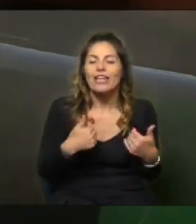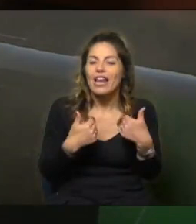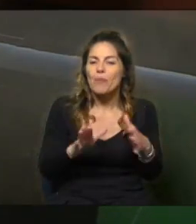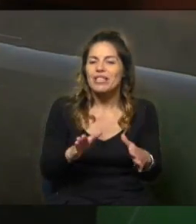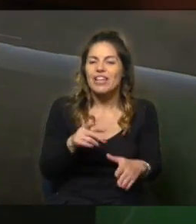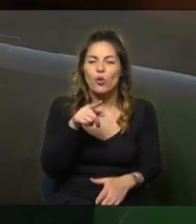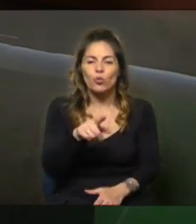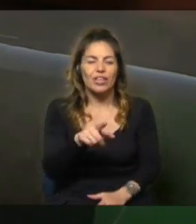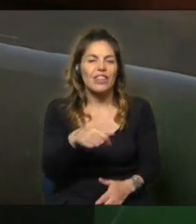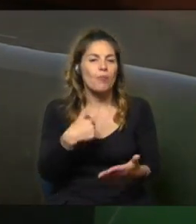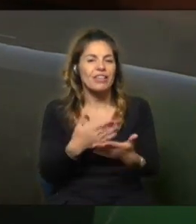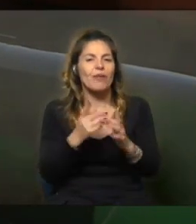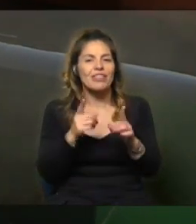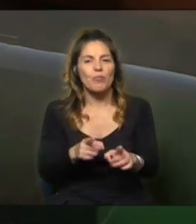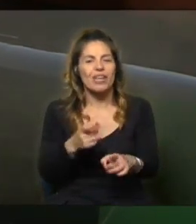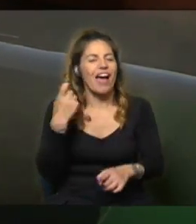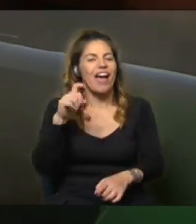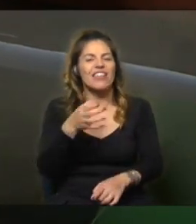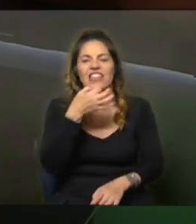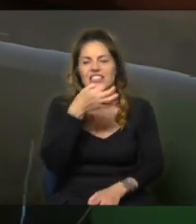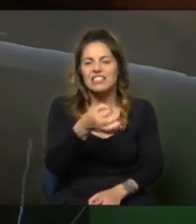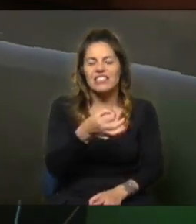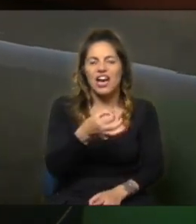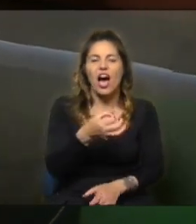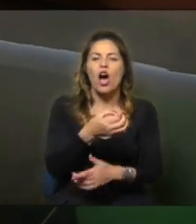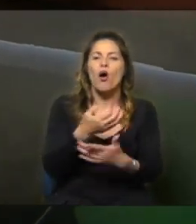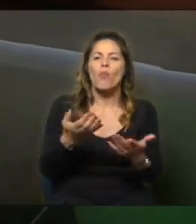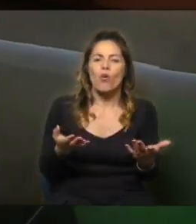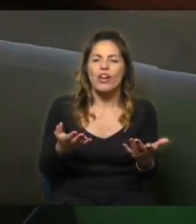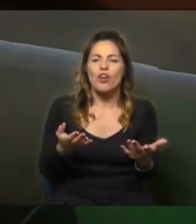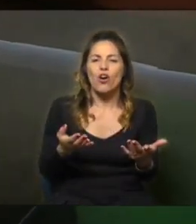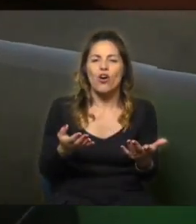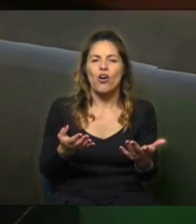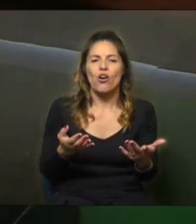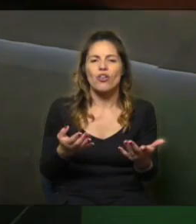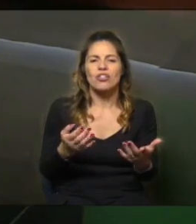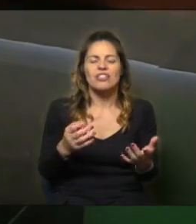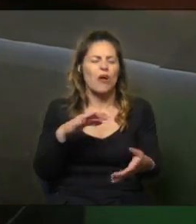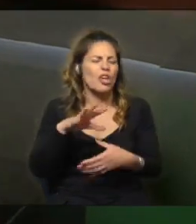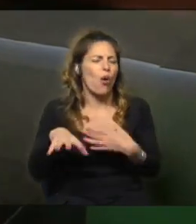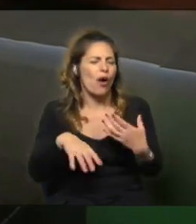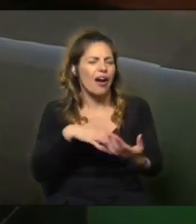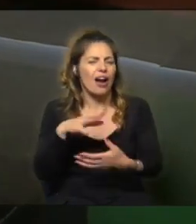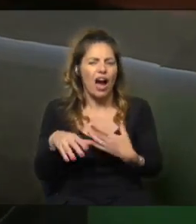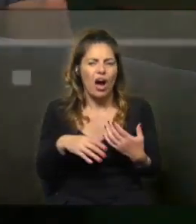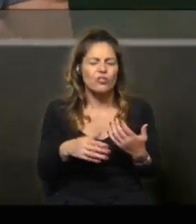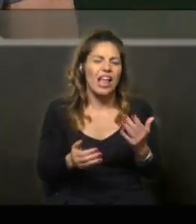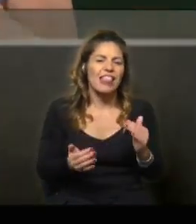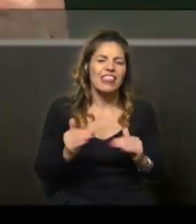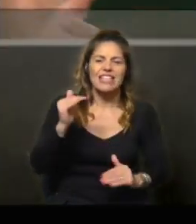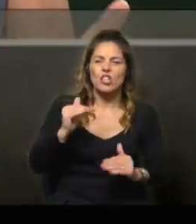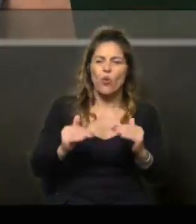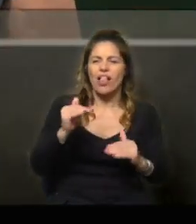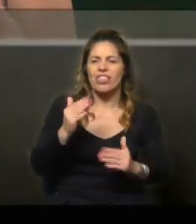ustedes planteaban también alguien que decía este bueno es que si era había un caos este y había desigualdad hay